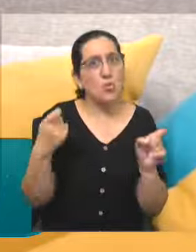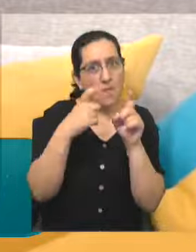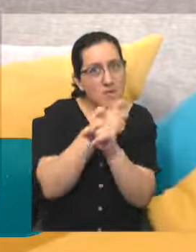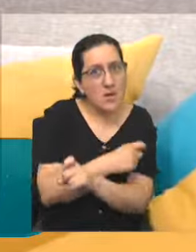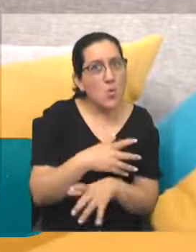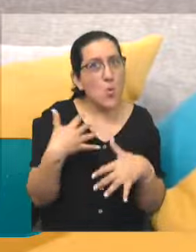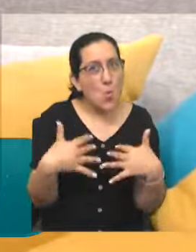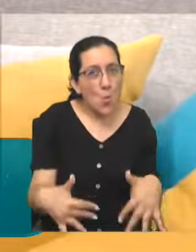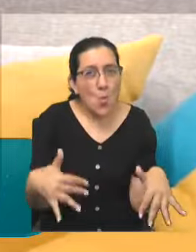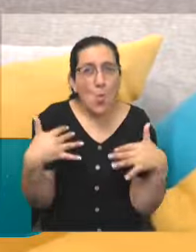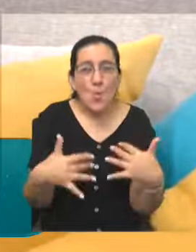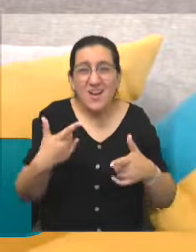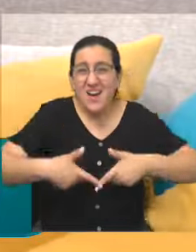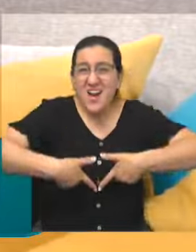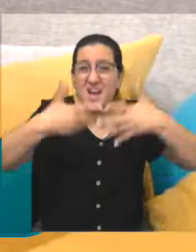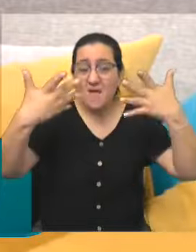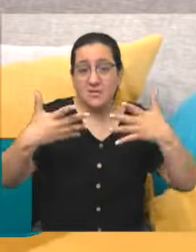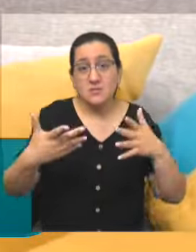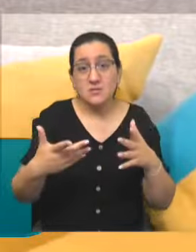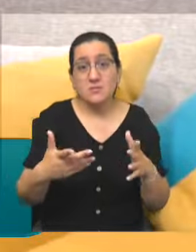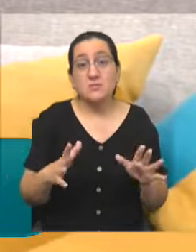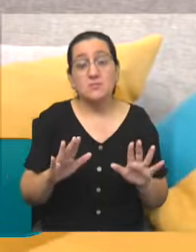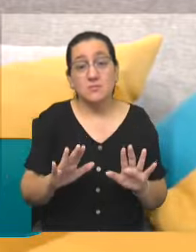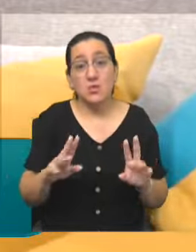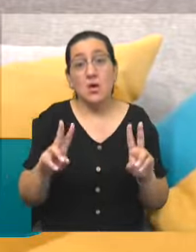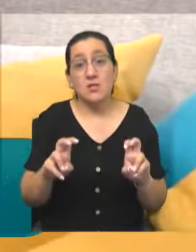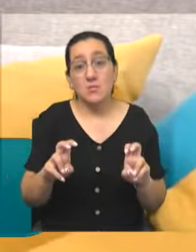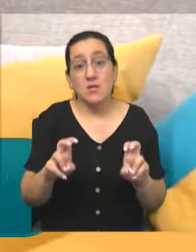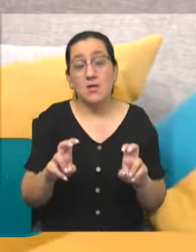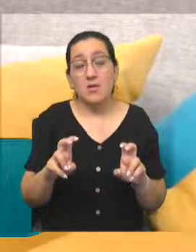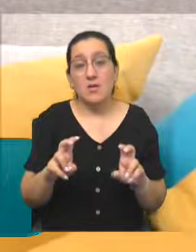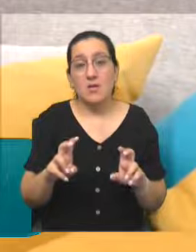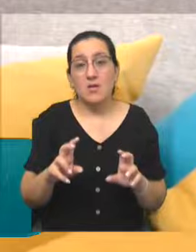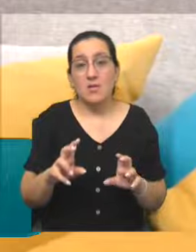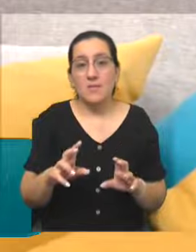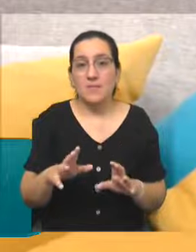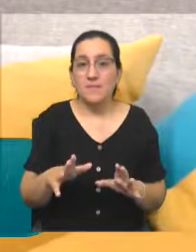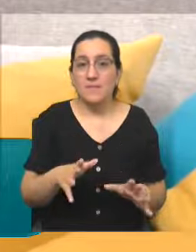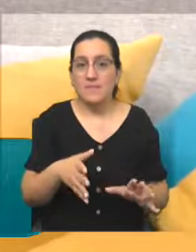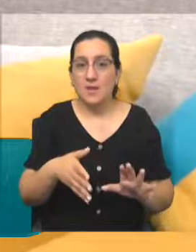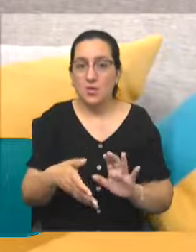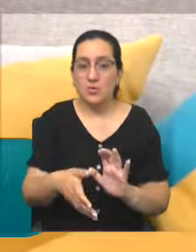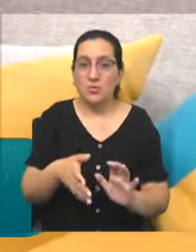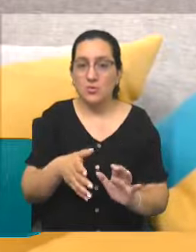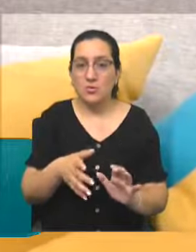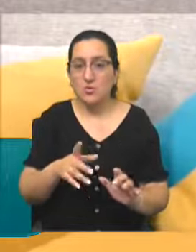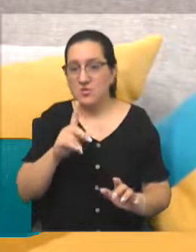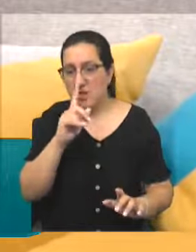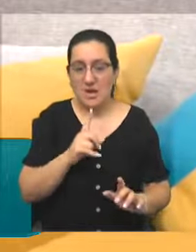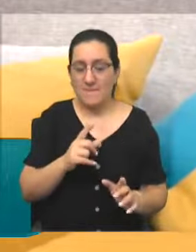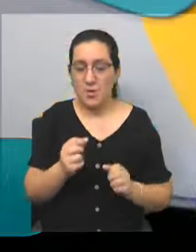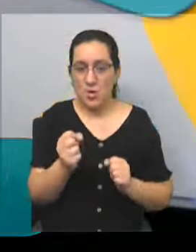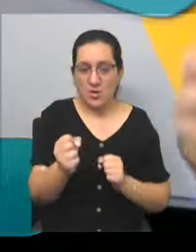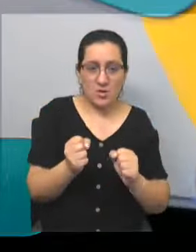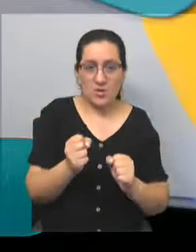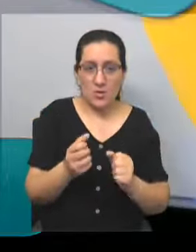casos graves con esto que tiene que ver con los trazos las maniobras a alta velocidad.